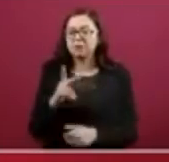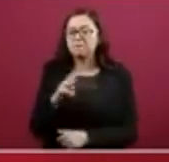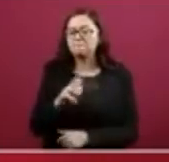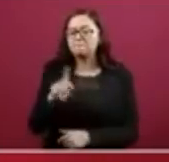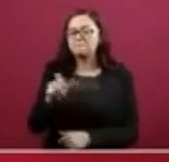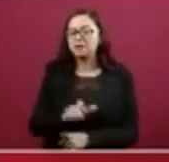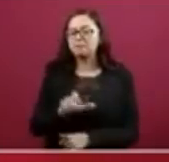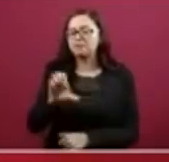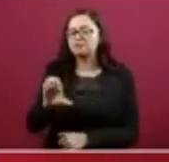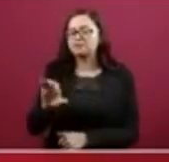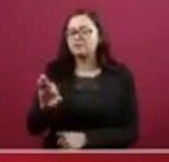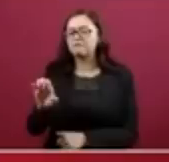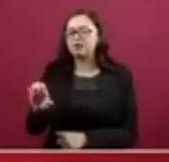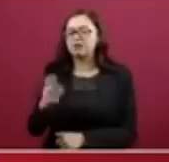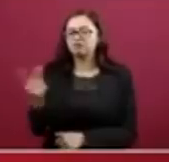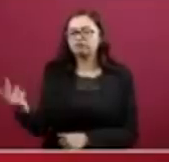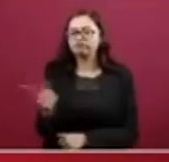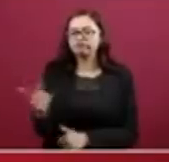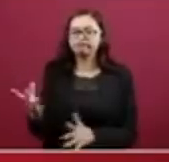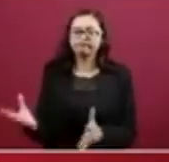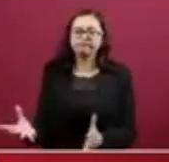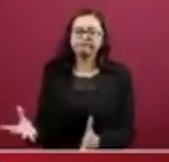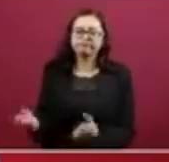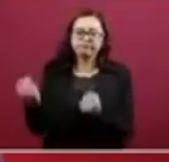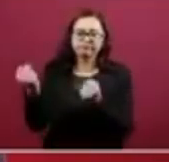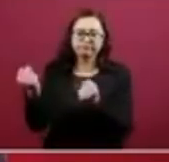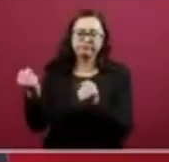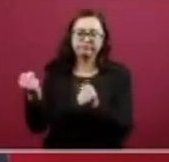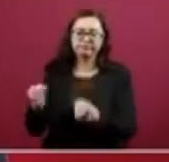pemex ya la comisión federal de electricidad